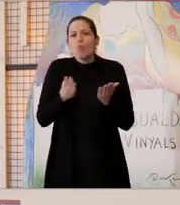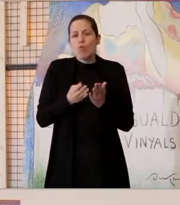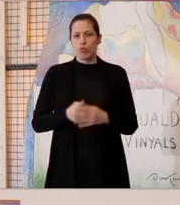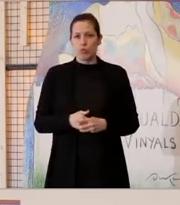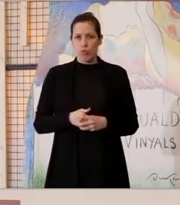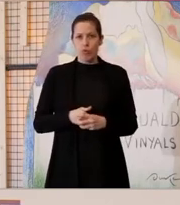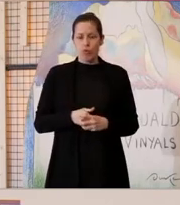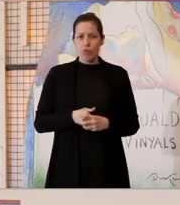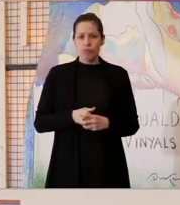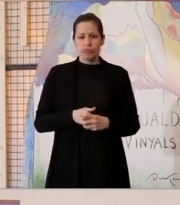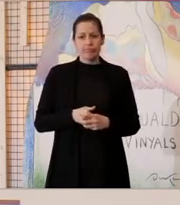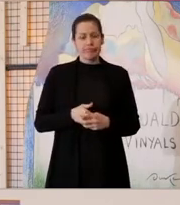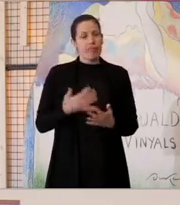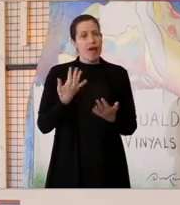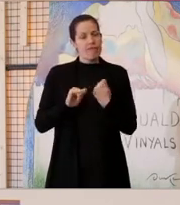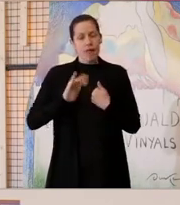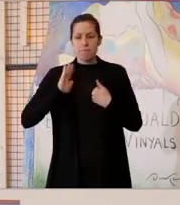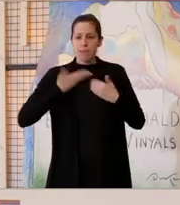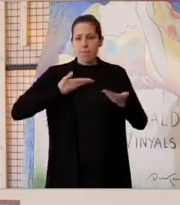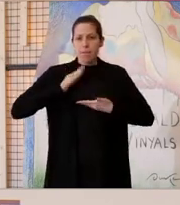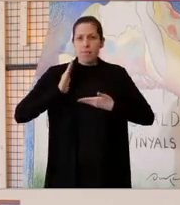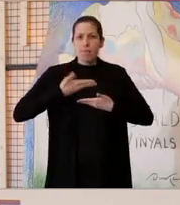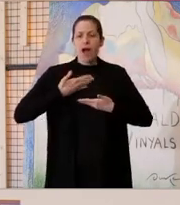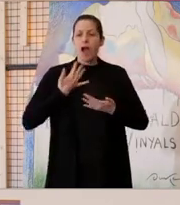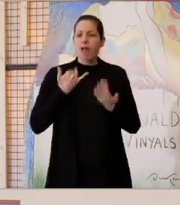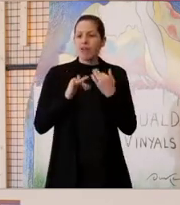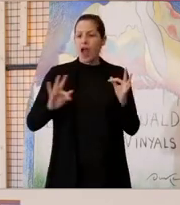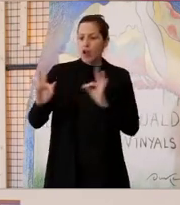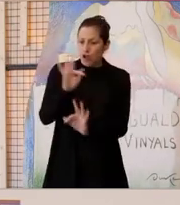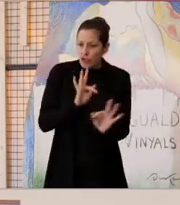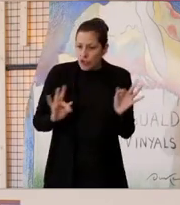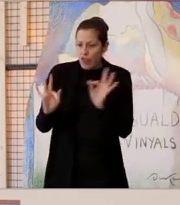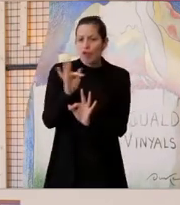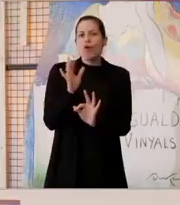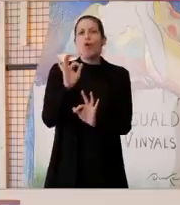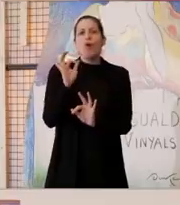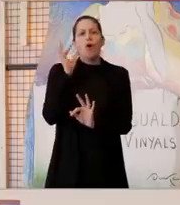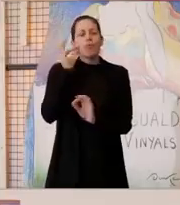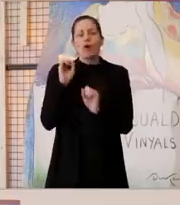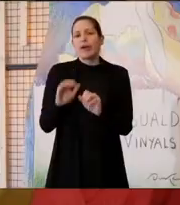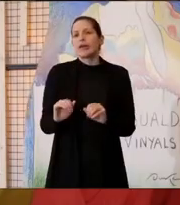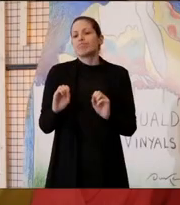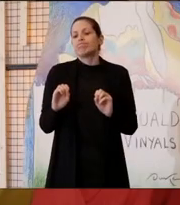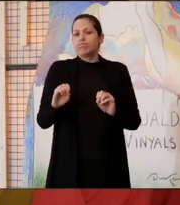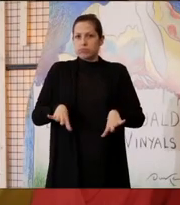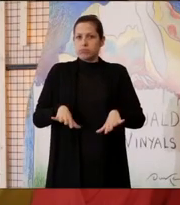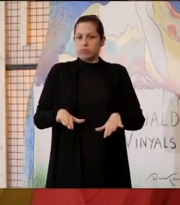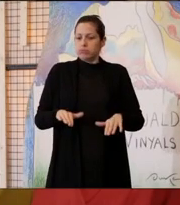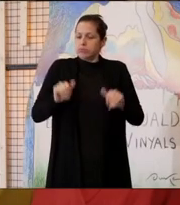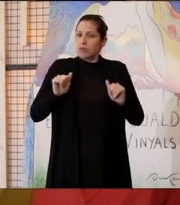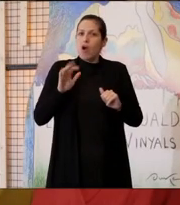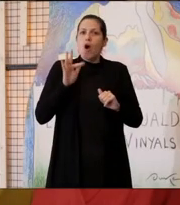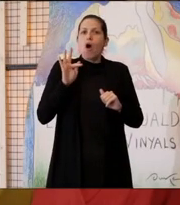es tremendo y hace que haya rotación que abandonemos o que seamos cuestionadas o cambiadas